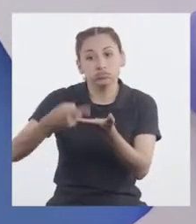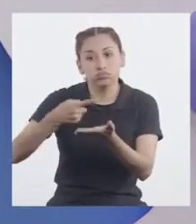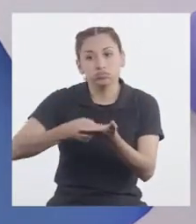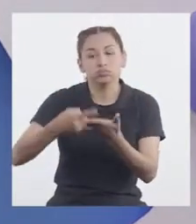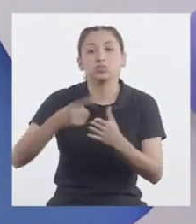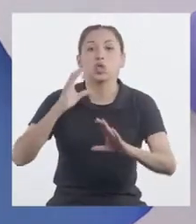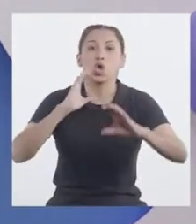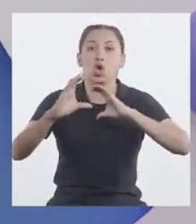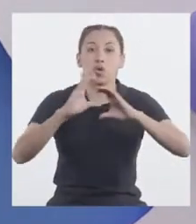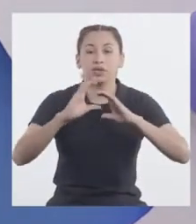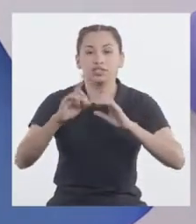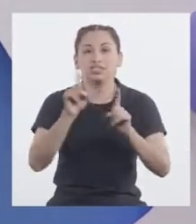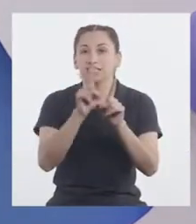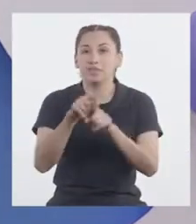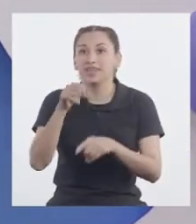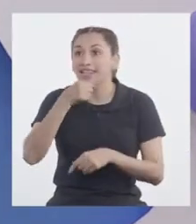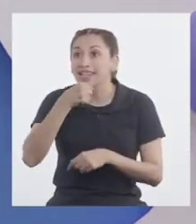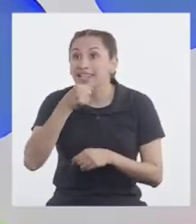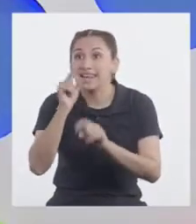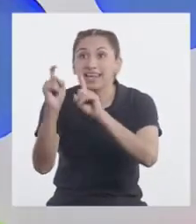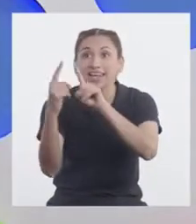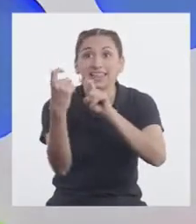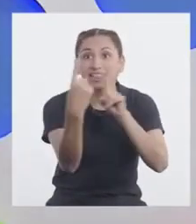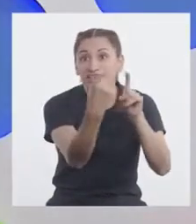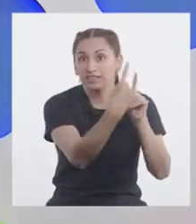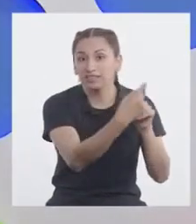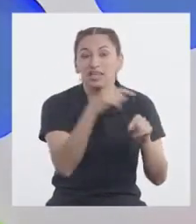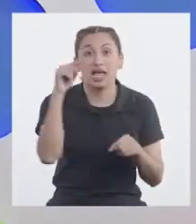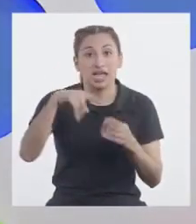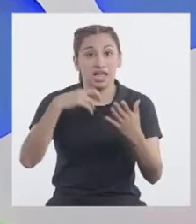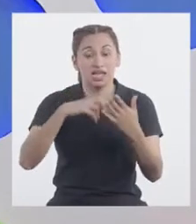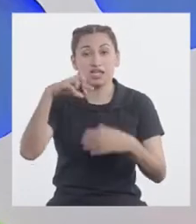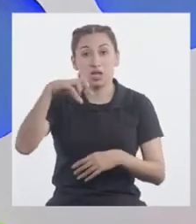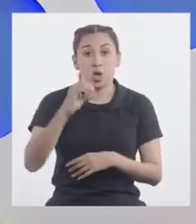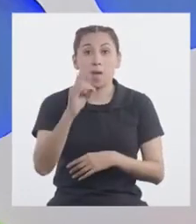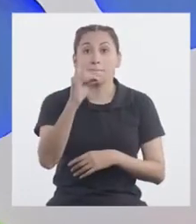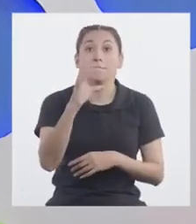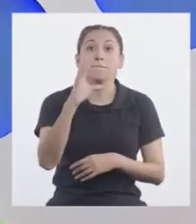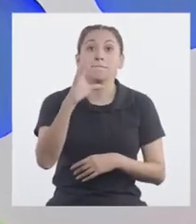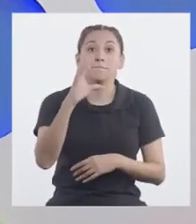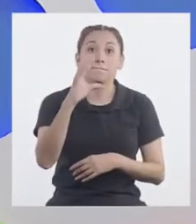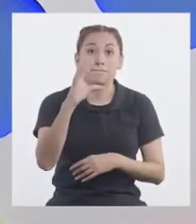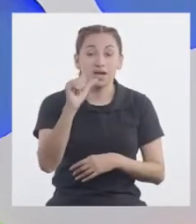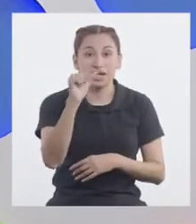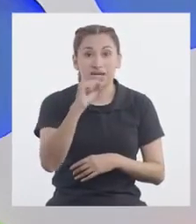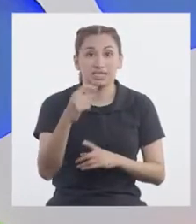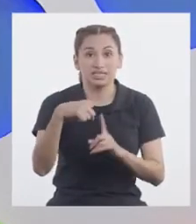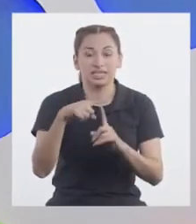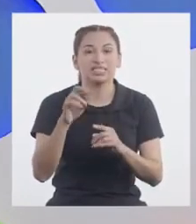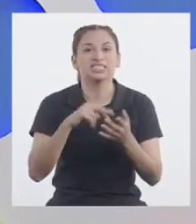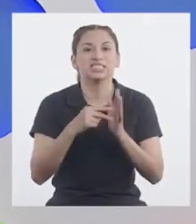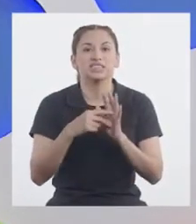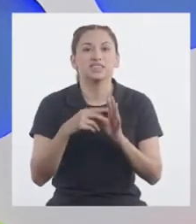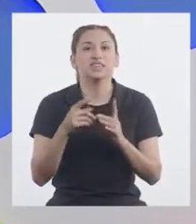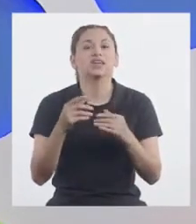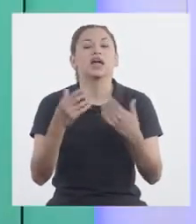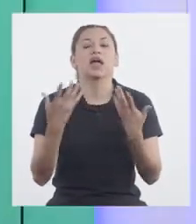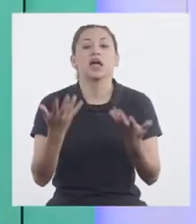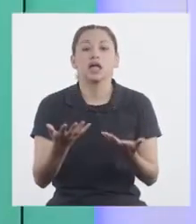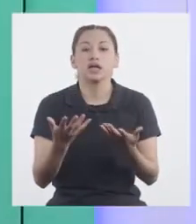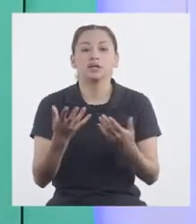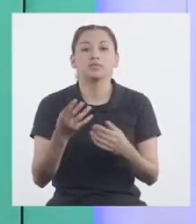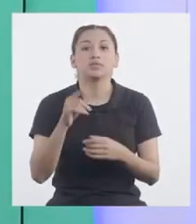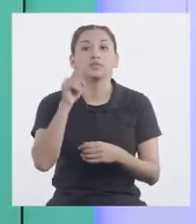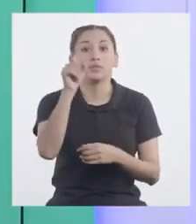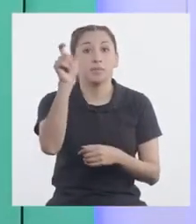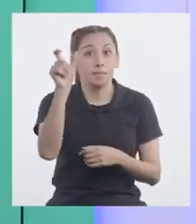análisis, debate, conversación y hasta entrevistas. Sí, además, el podcast se caracteriza por su consumo asincrónico.